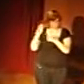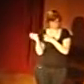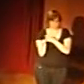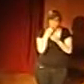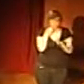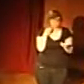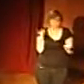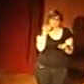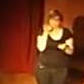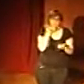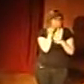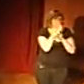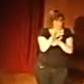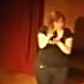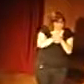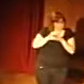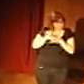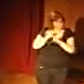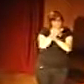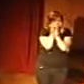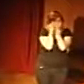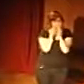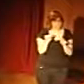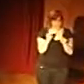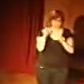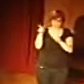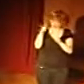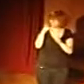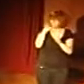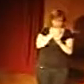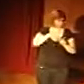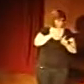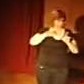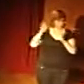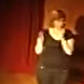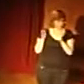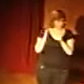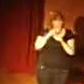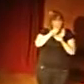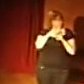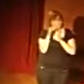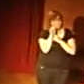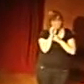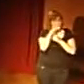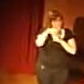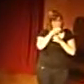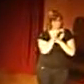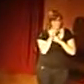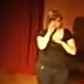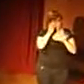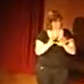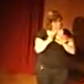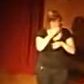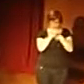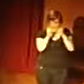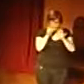poco ejemplifican y recogen distintas facetas de las riquezas del reino Pues bien Fernando vio también lo hace y encarga a Abraham Vila